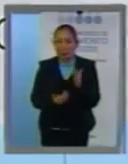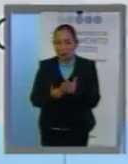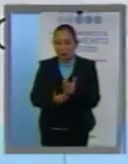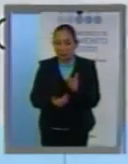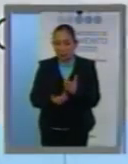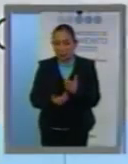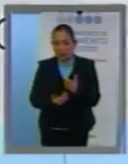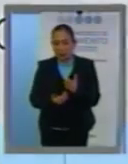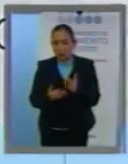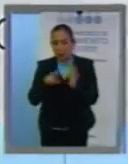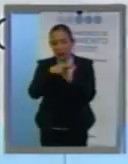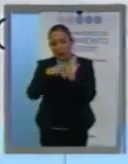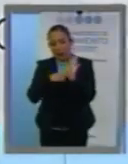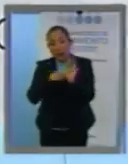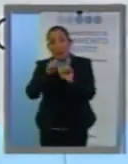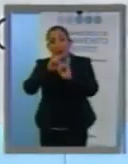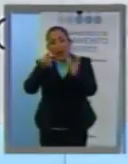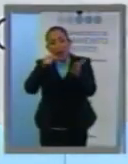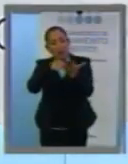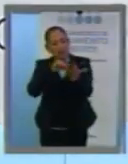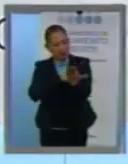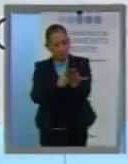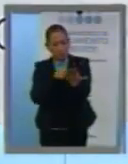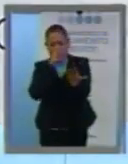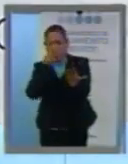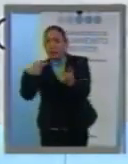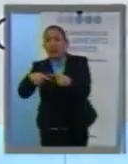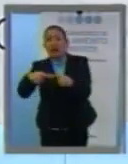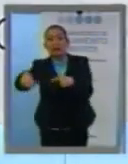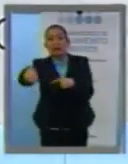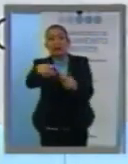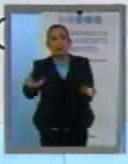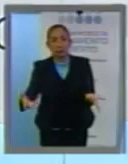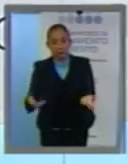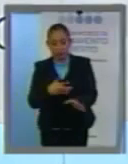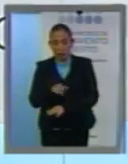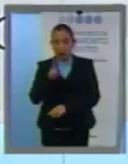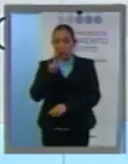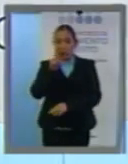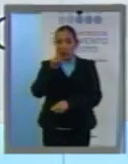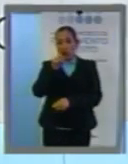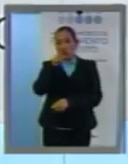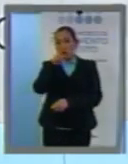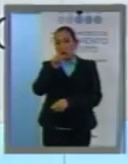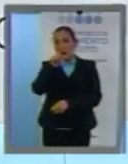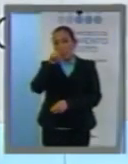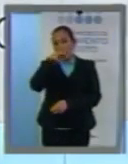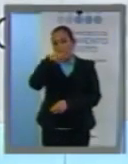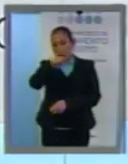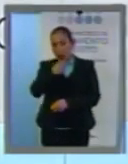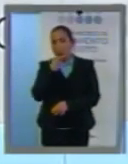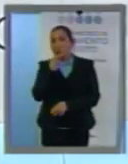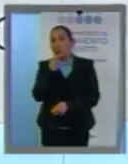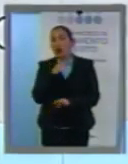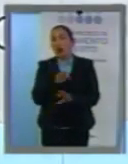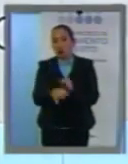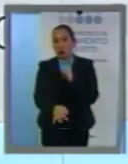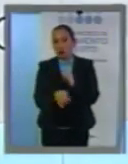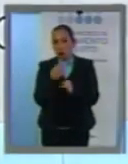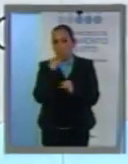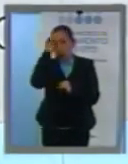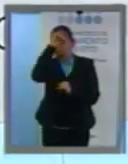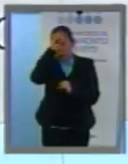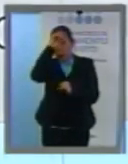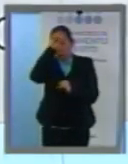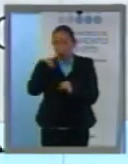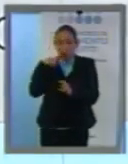de reglamentación clara en términos de responsabilidad. Y la doctora Luna habló, Isa Luna habló al final, nos dio la opinión